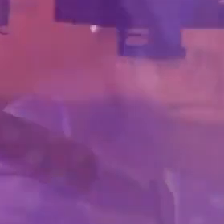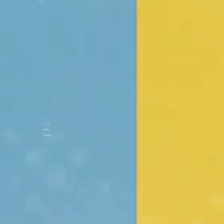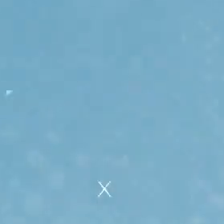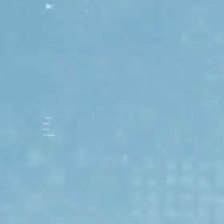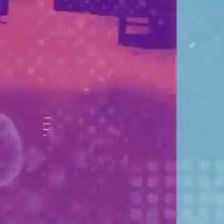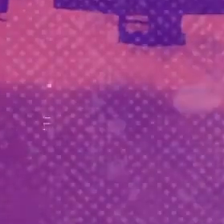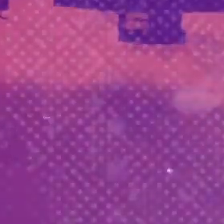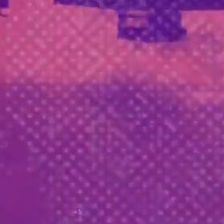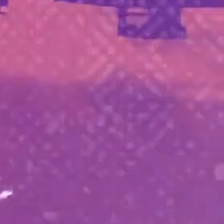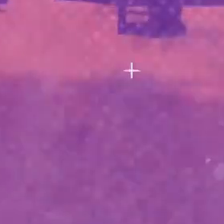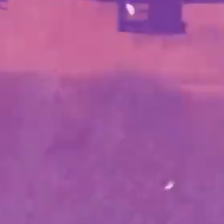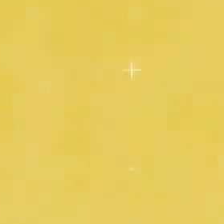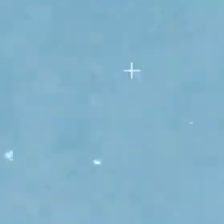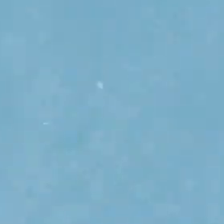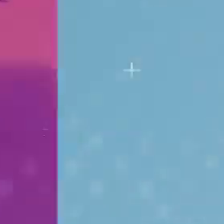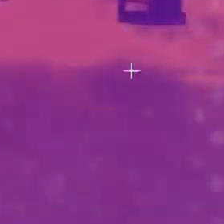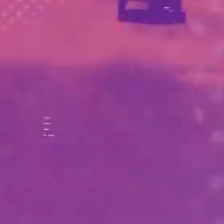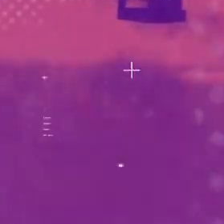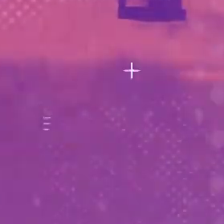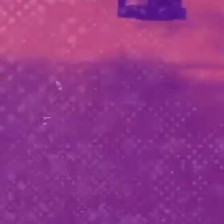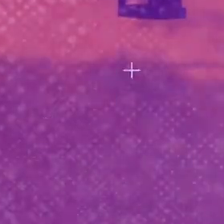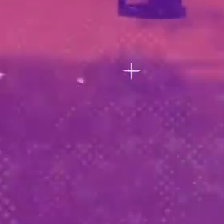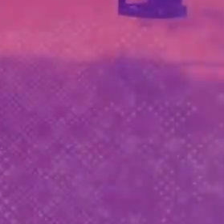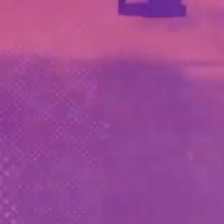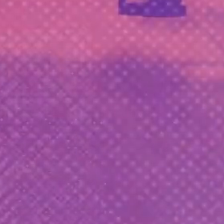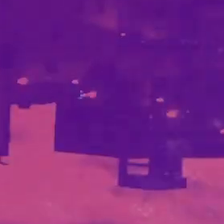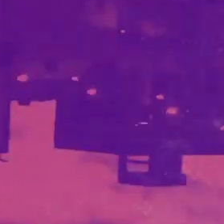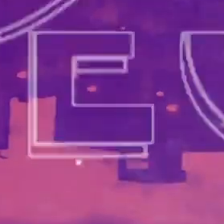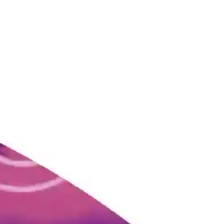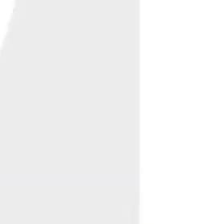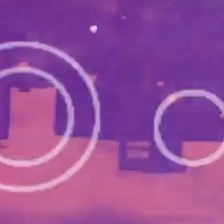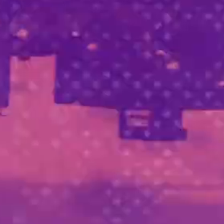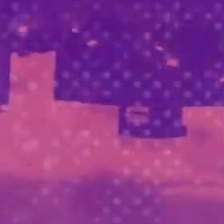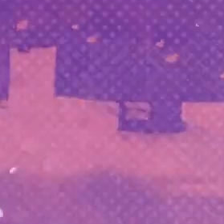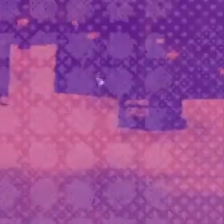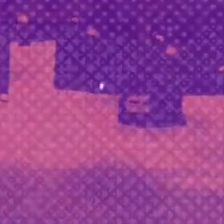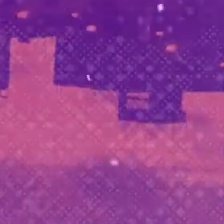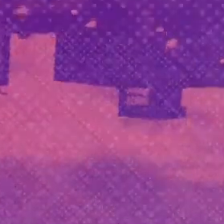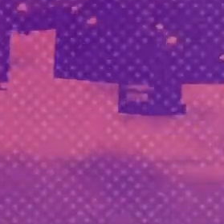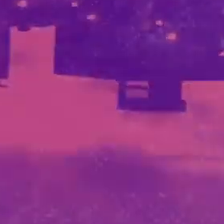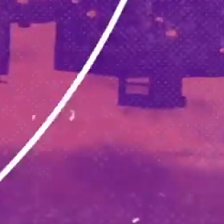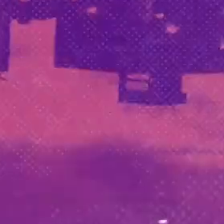no canto... De ida y vuelta entre Bondi y la Chiva, bajo por la Rambla, el paisaje respira.